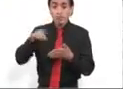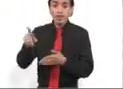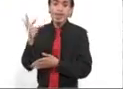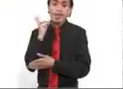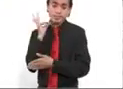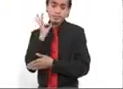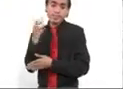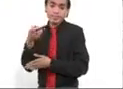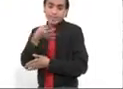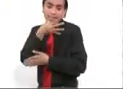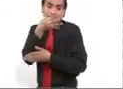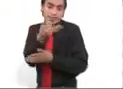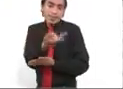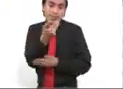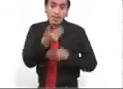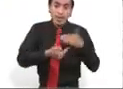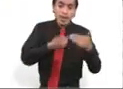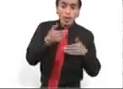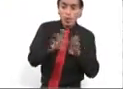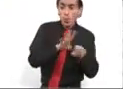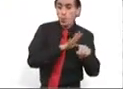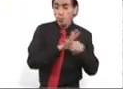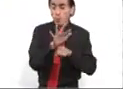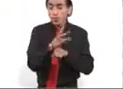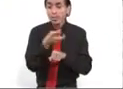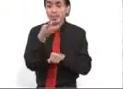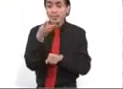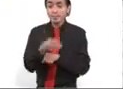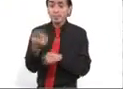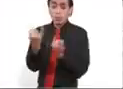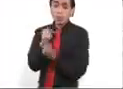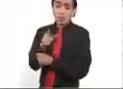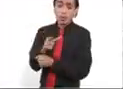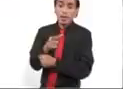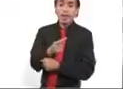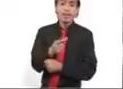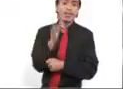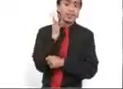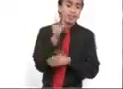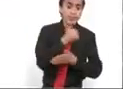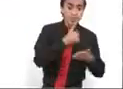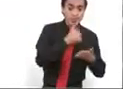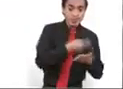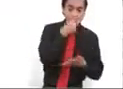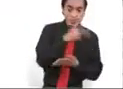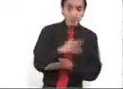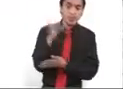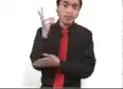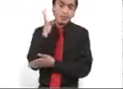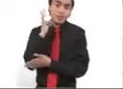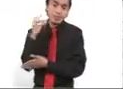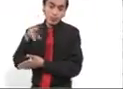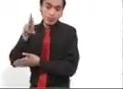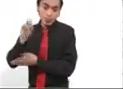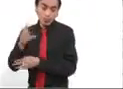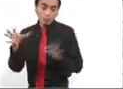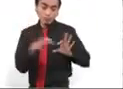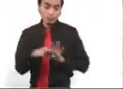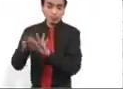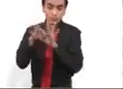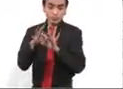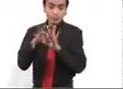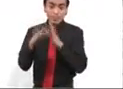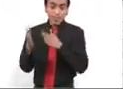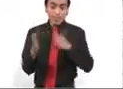dar la información de qué es lo que van a hacer, cómo lo van a hacer y en coordinación con la Fiscalía de Morelos. En el caso de Lidia,